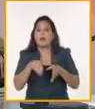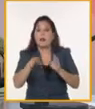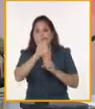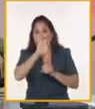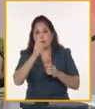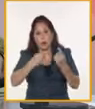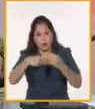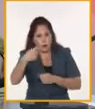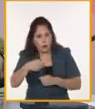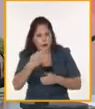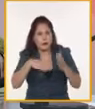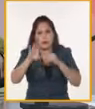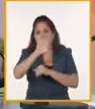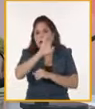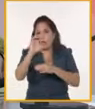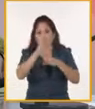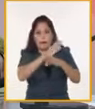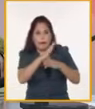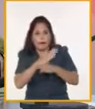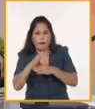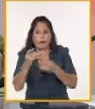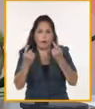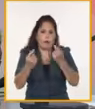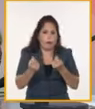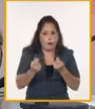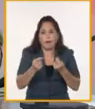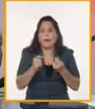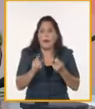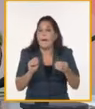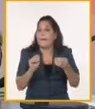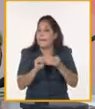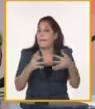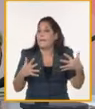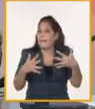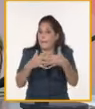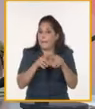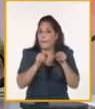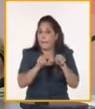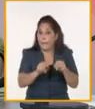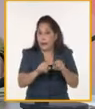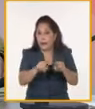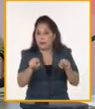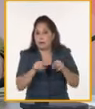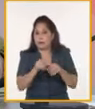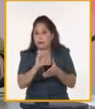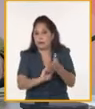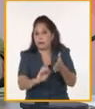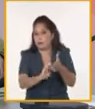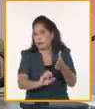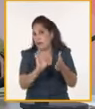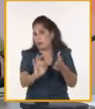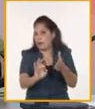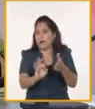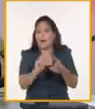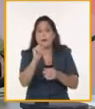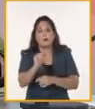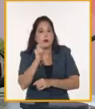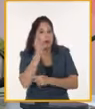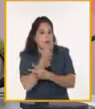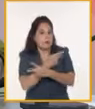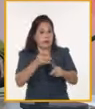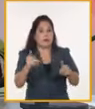Justicia todos los ministerios de la economía que se imbrican en en todo esto y que expertos y son